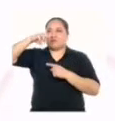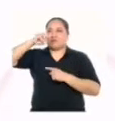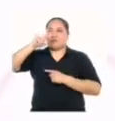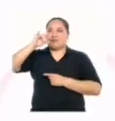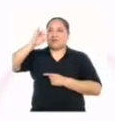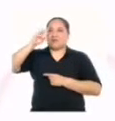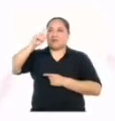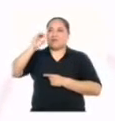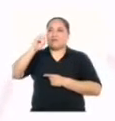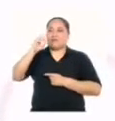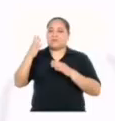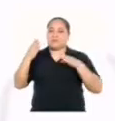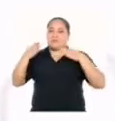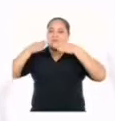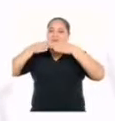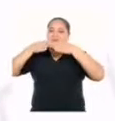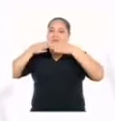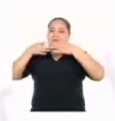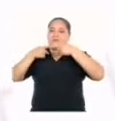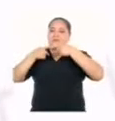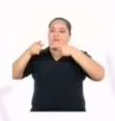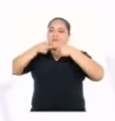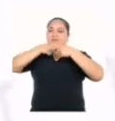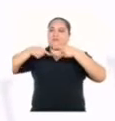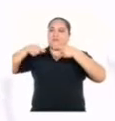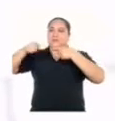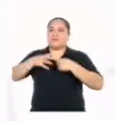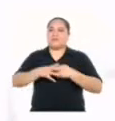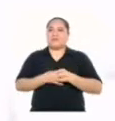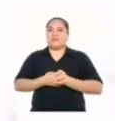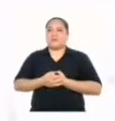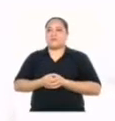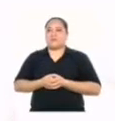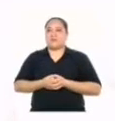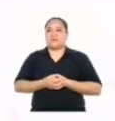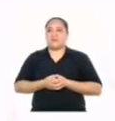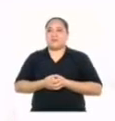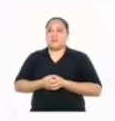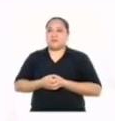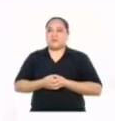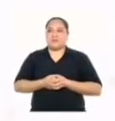las caras que inciden en un mismo vértice.